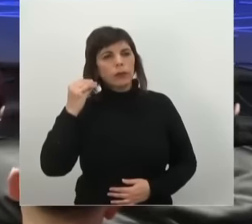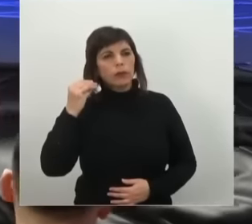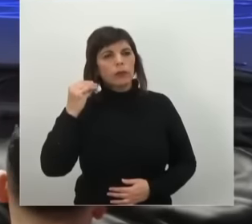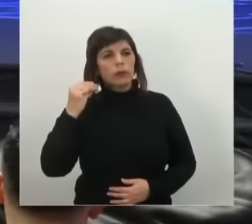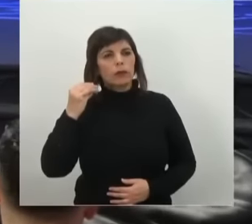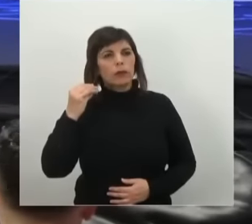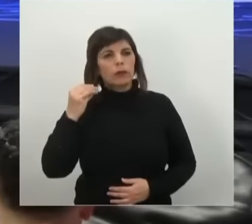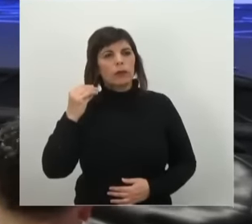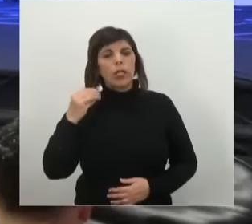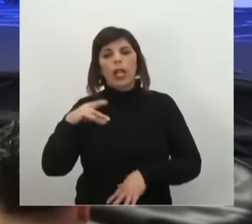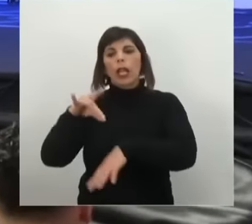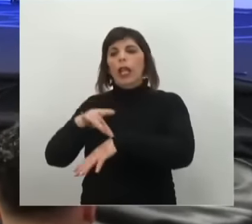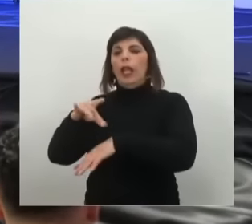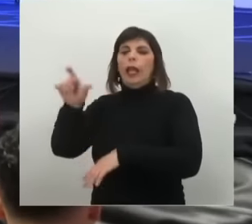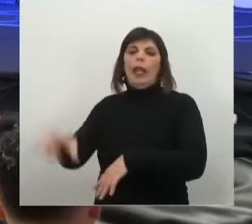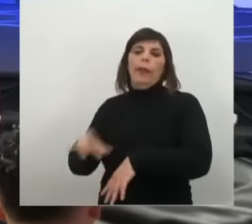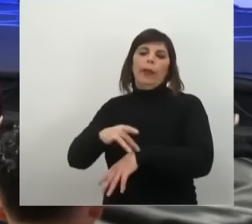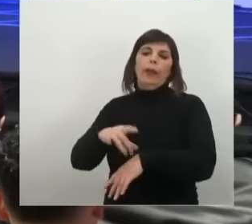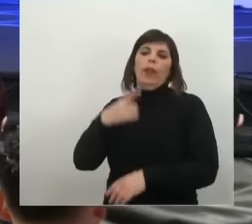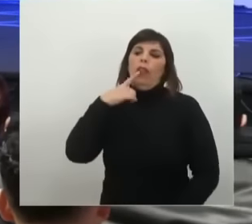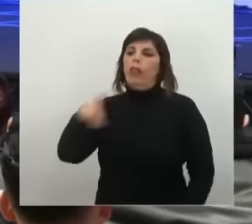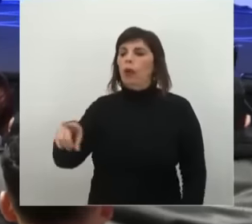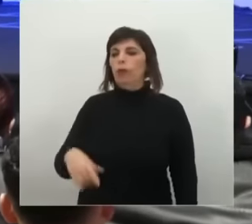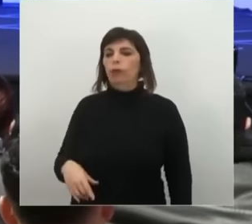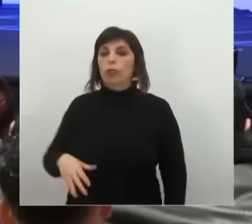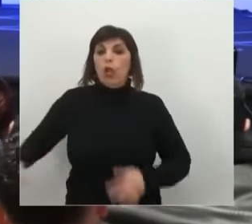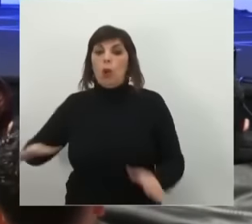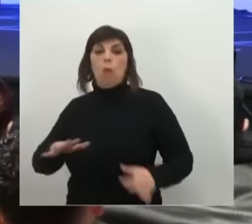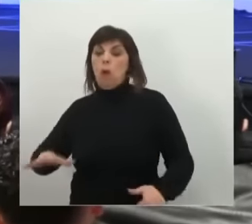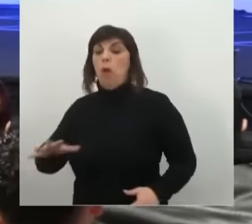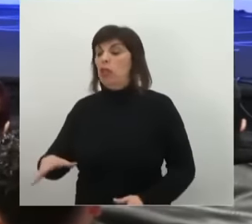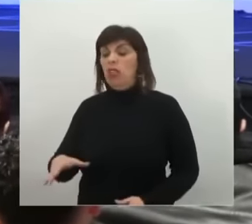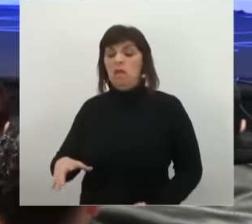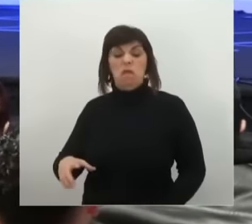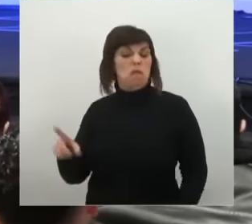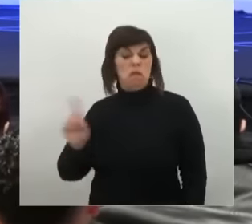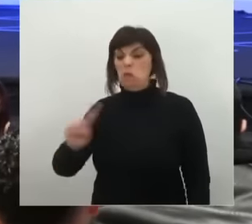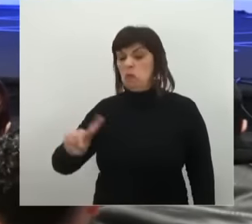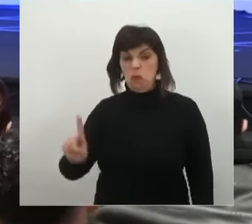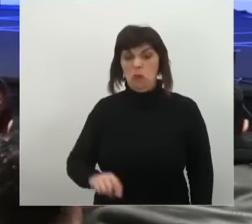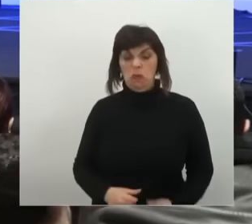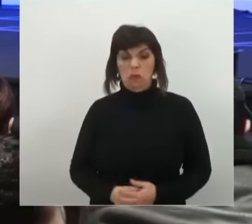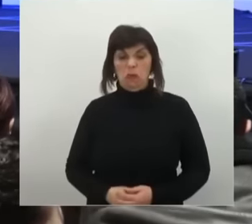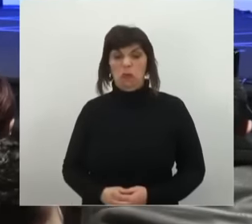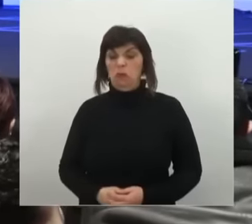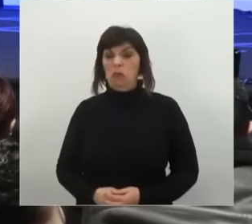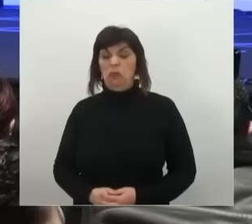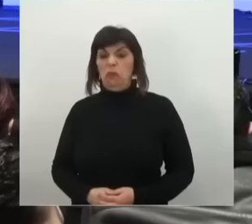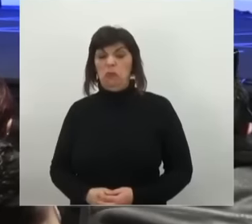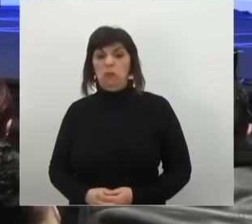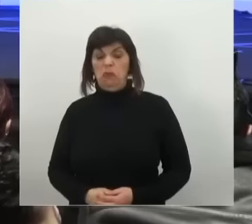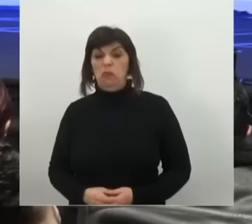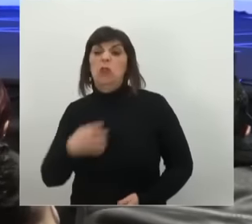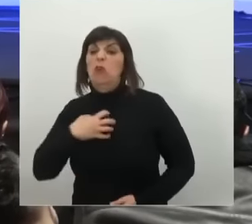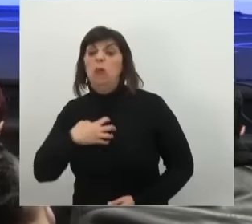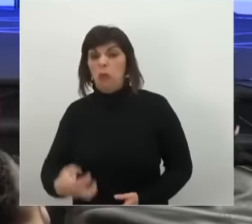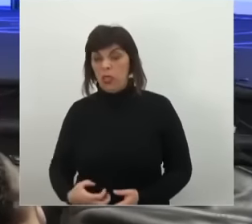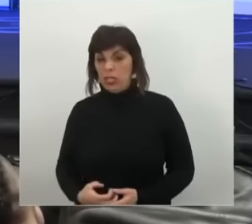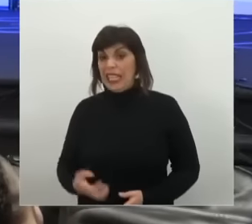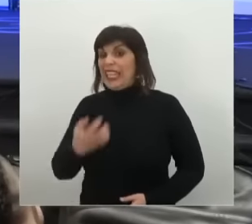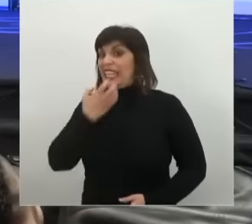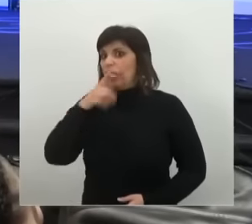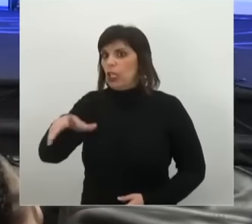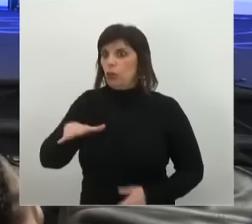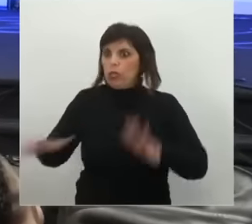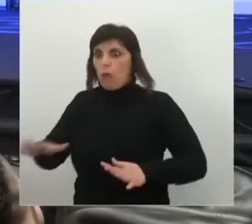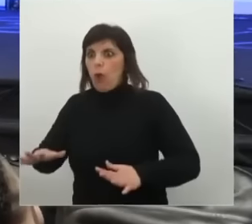los médicos que me decían ni intentes moverte tu cuerpo va a querer tener movimientos involuntarios si te mueves